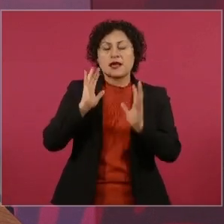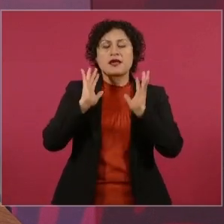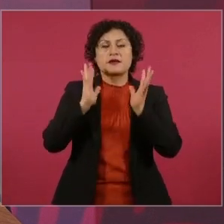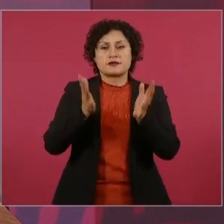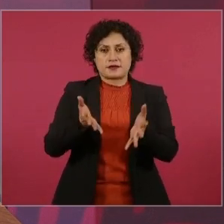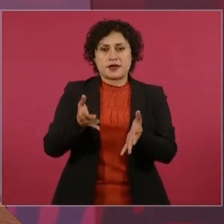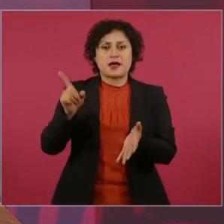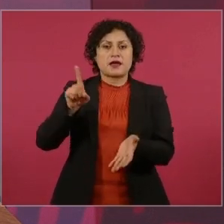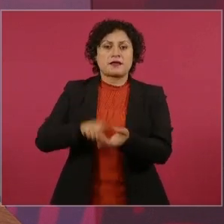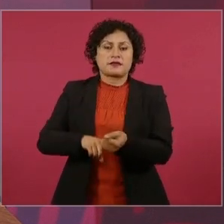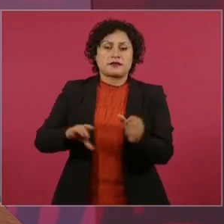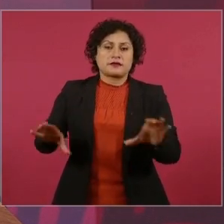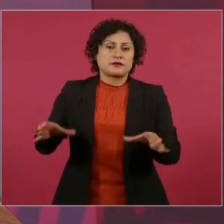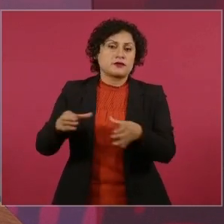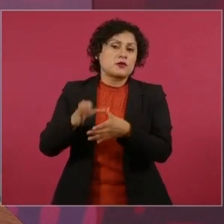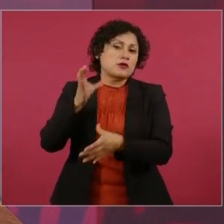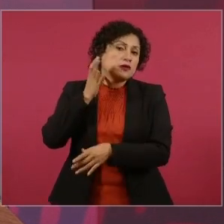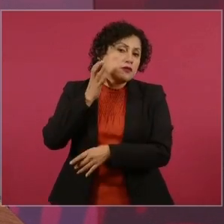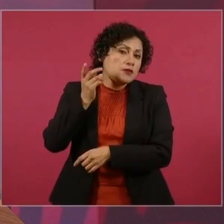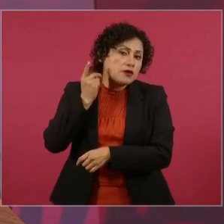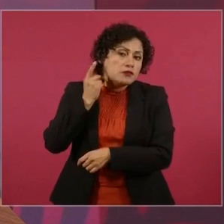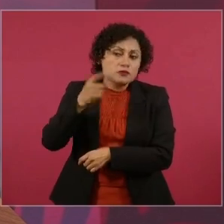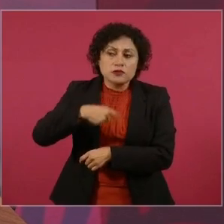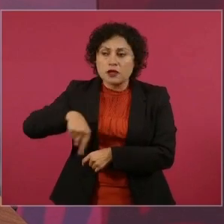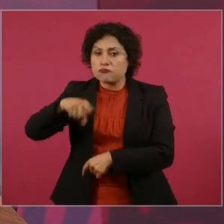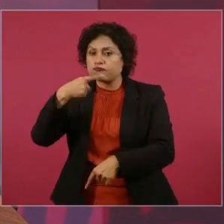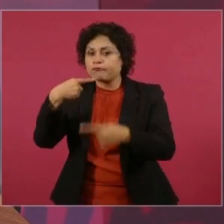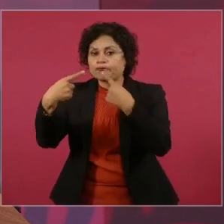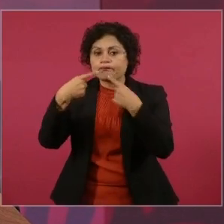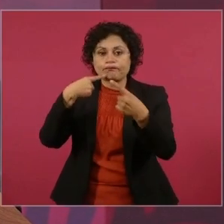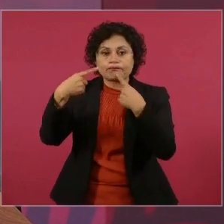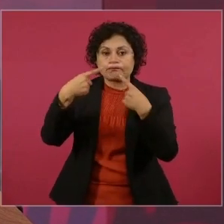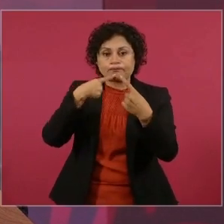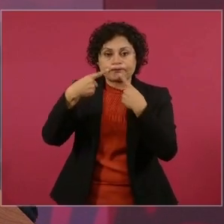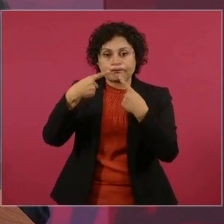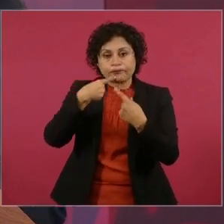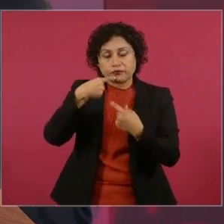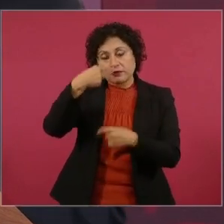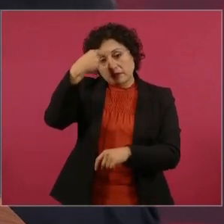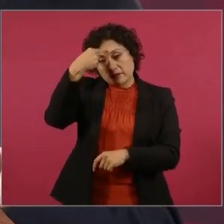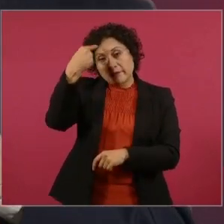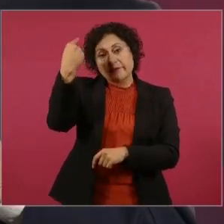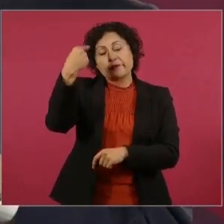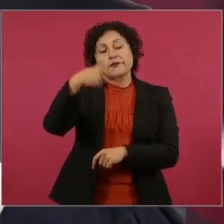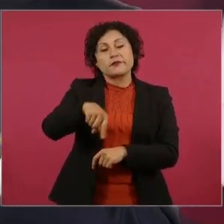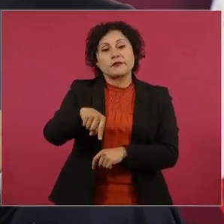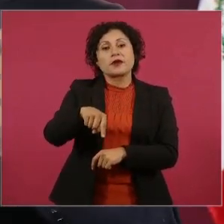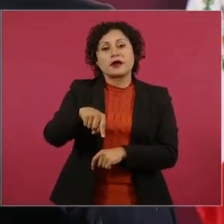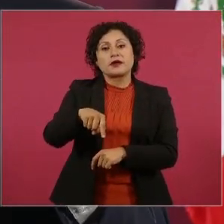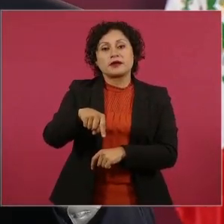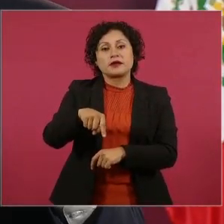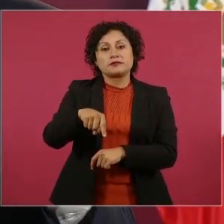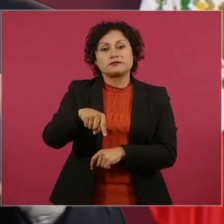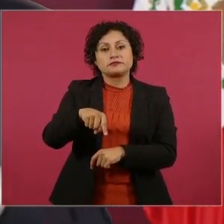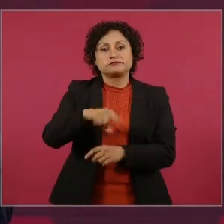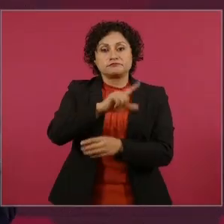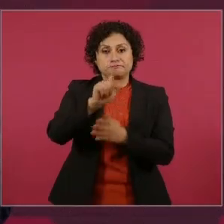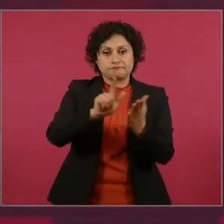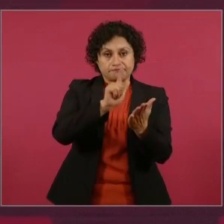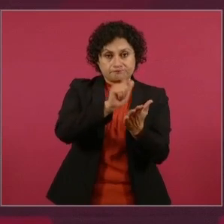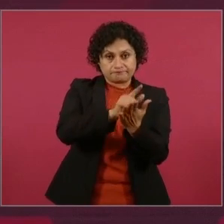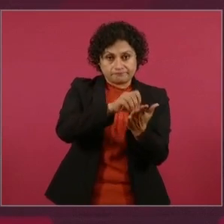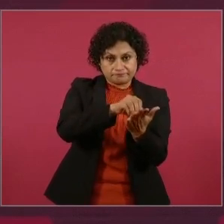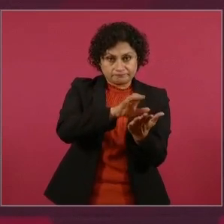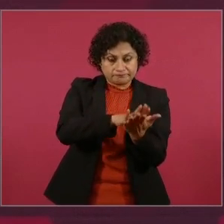el congreso para que se permita